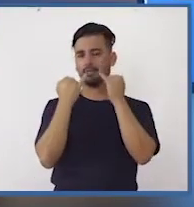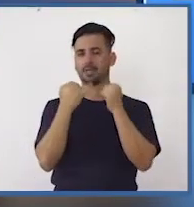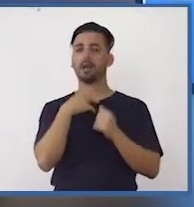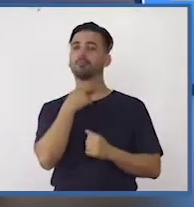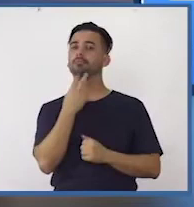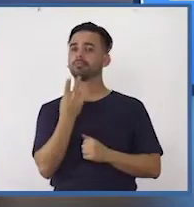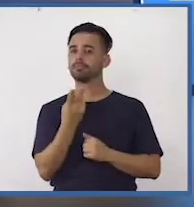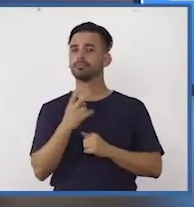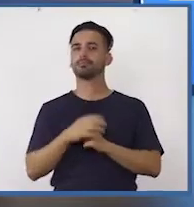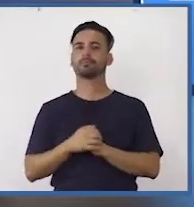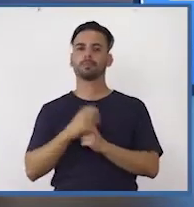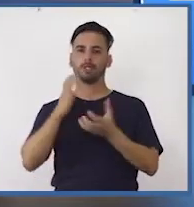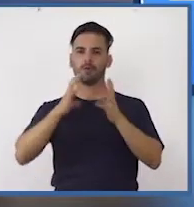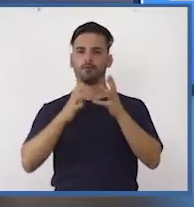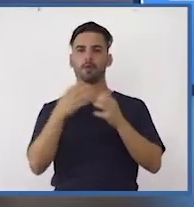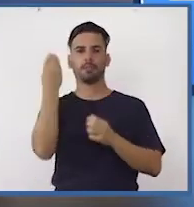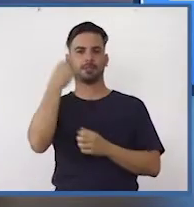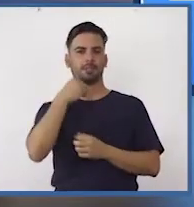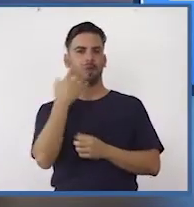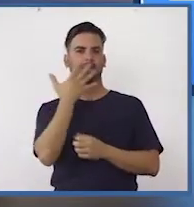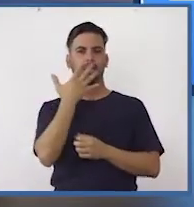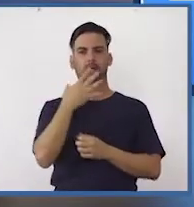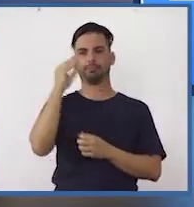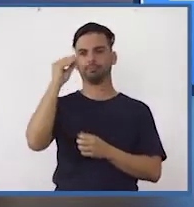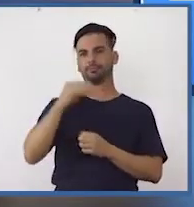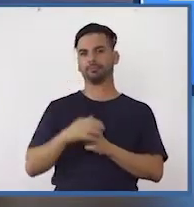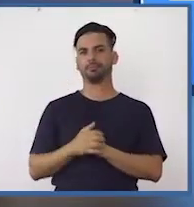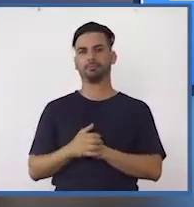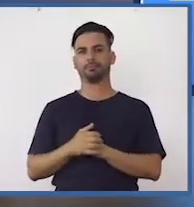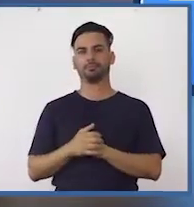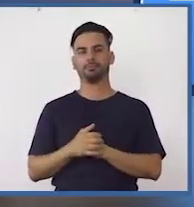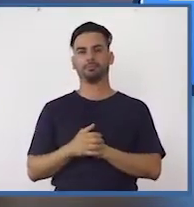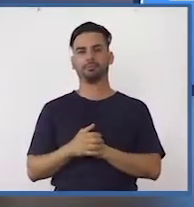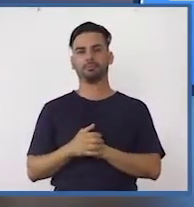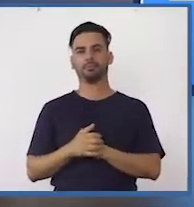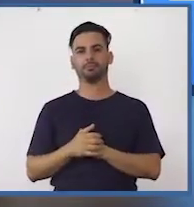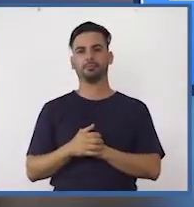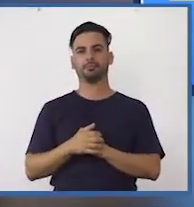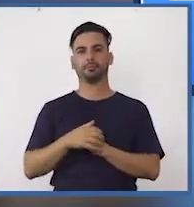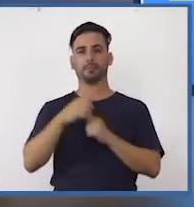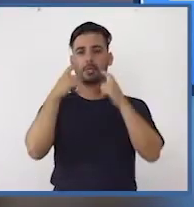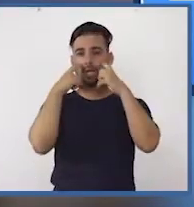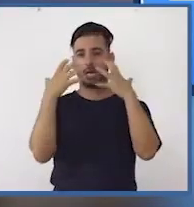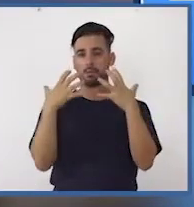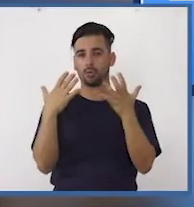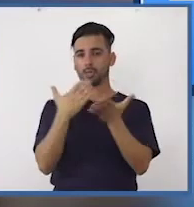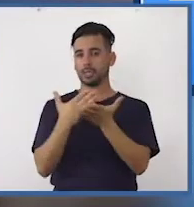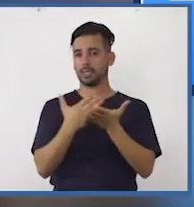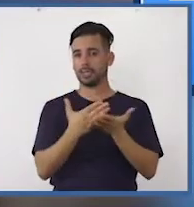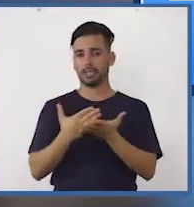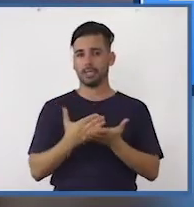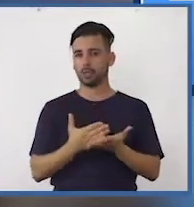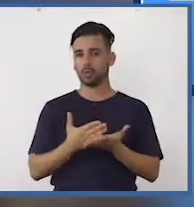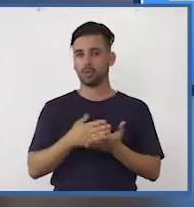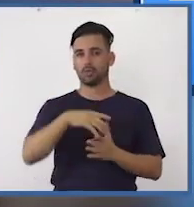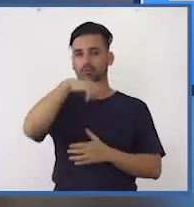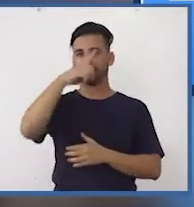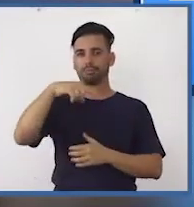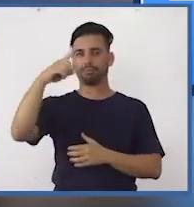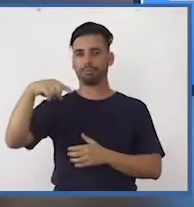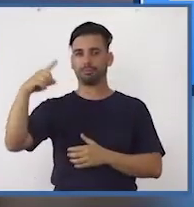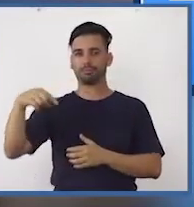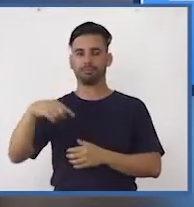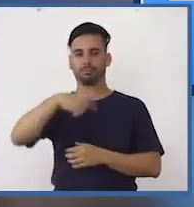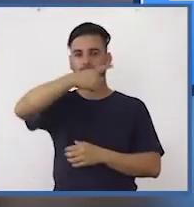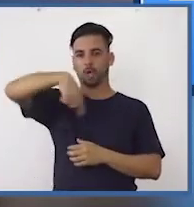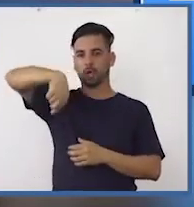en el conocimiento de los sismos y de las construcciones, en el diseño de equipos de medicina, en la orientación de los delfines, en los silbatos para los perros,